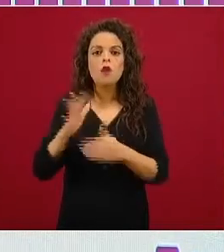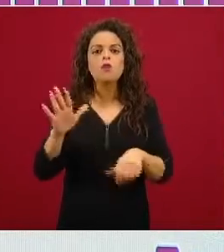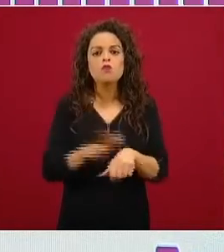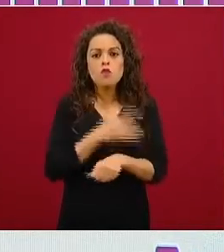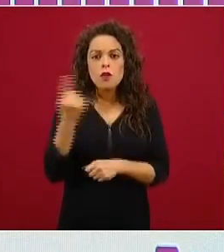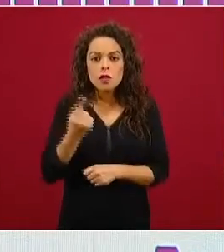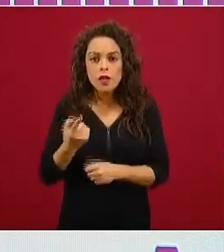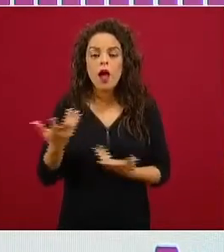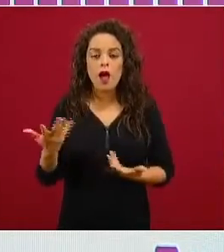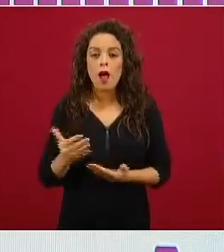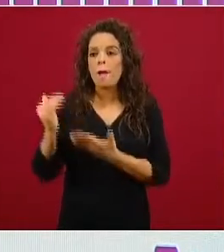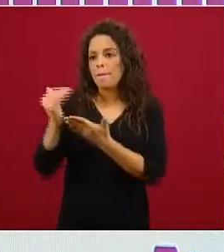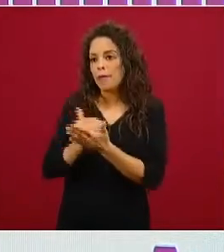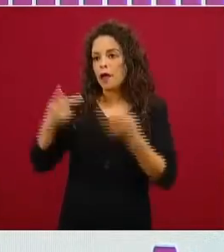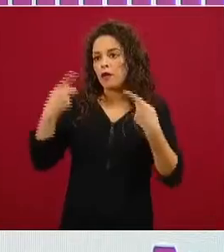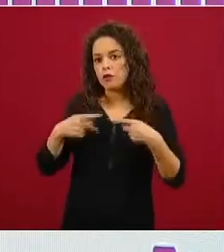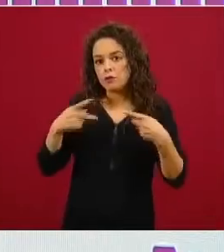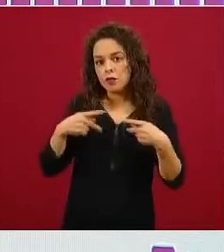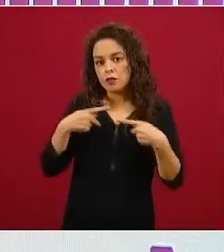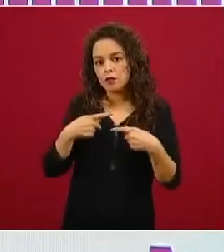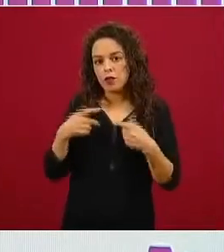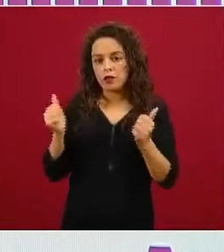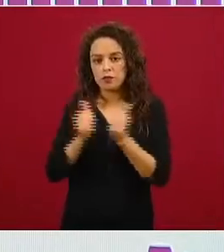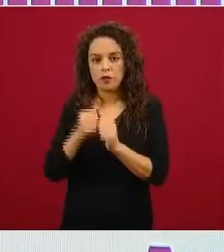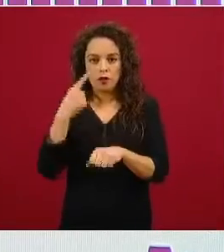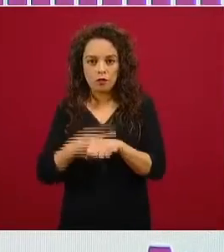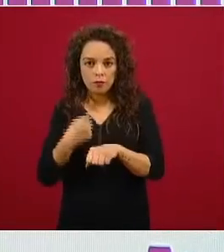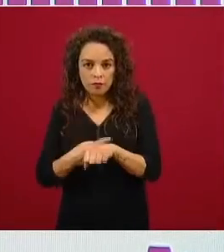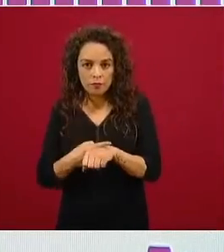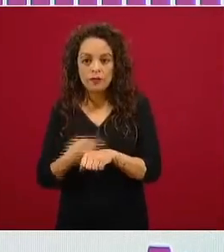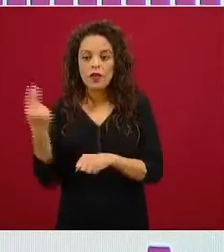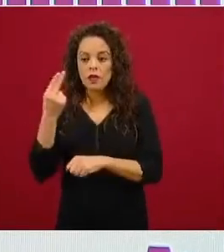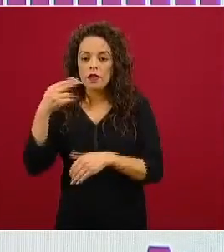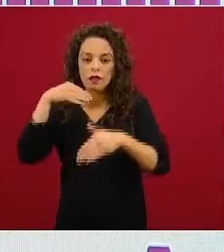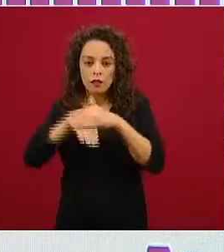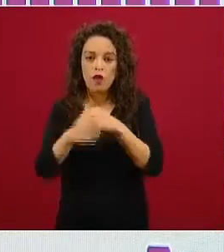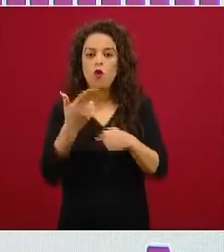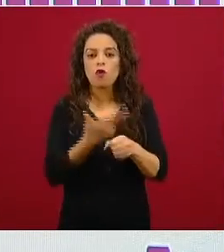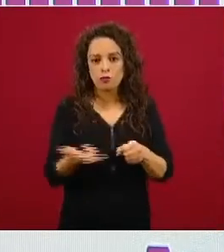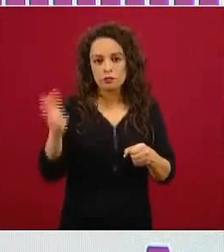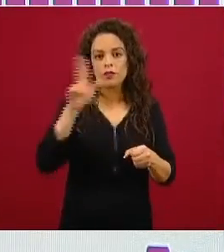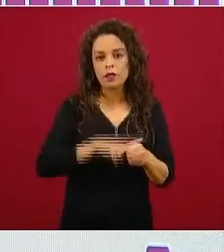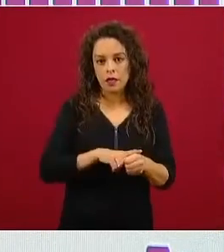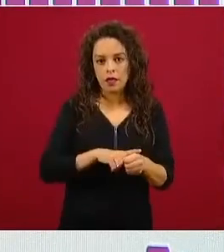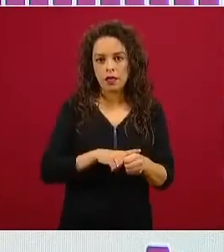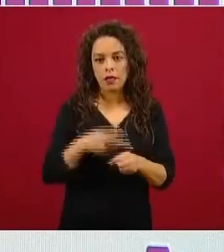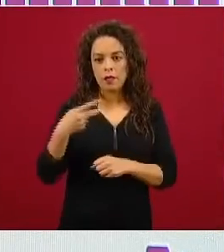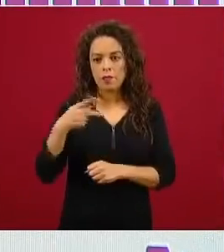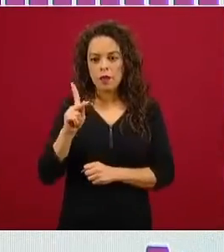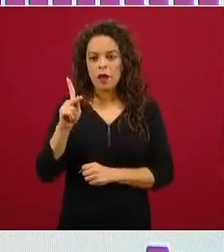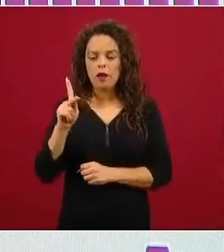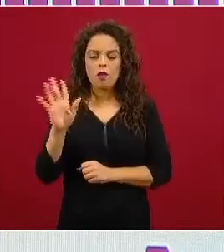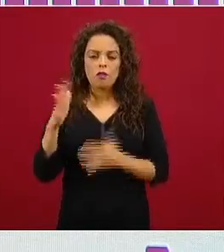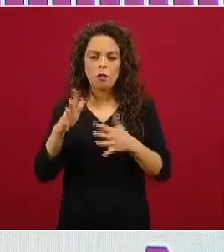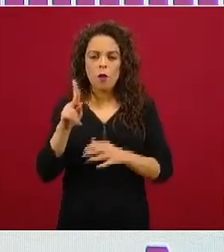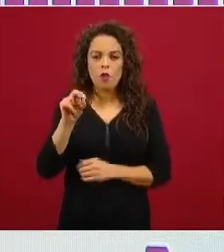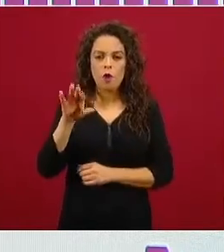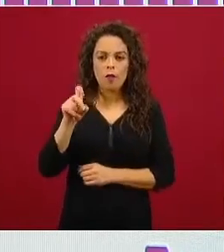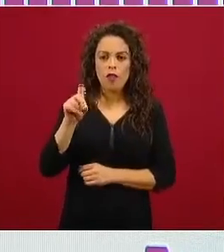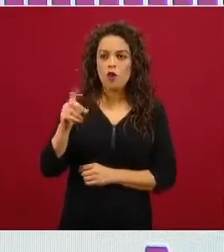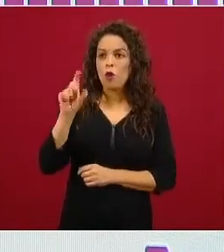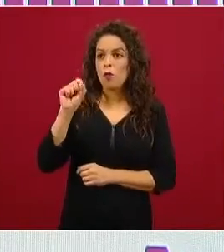mortalidad, por 7 semanas en la situación de los casos, es la ocupación hospitalaria. También tenemos 7 semanas